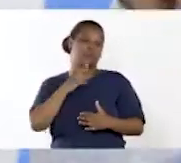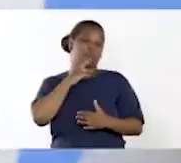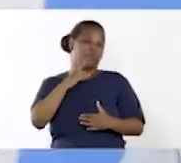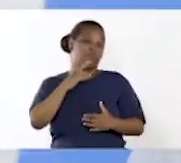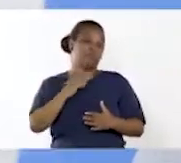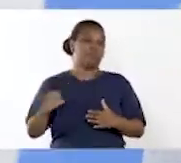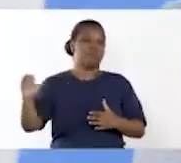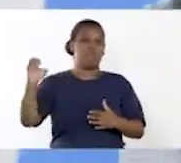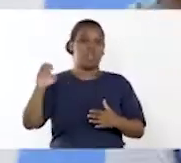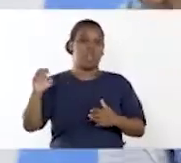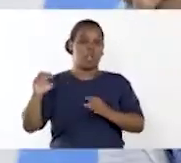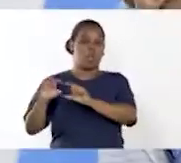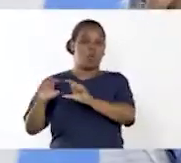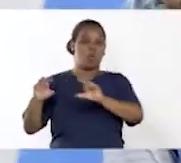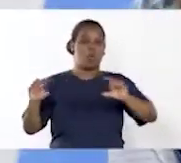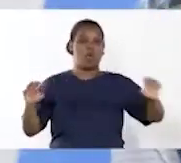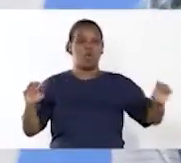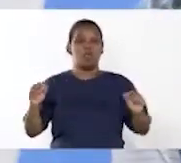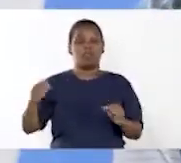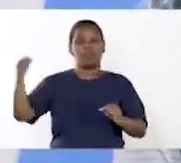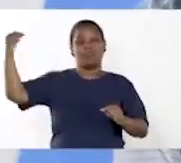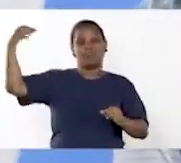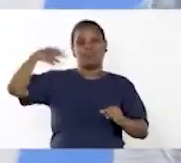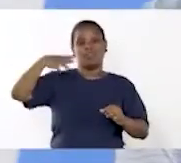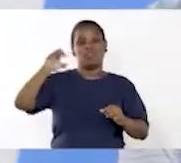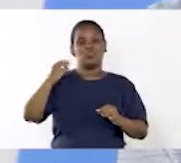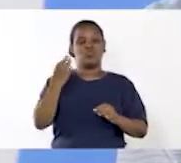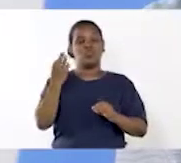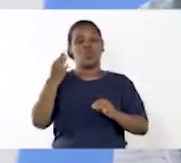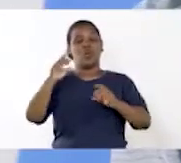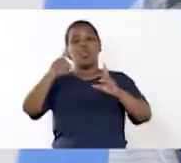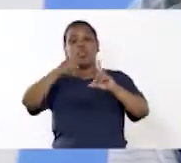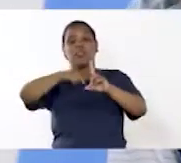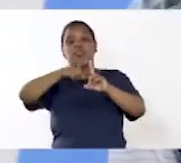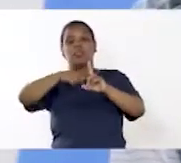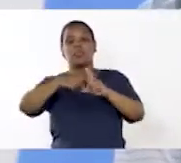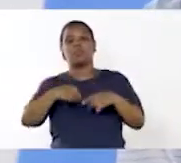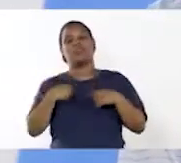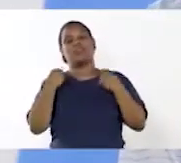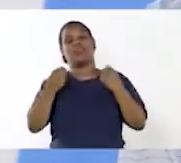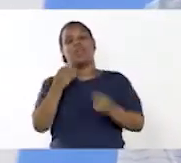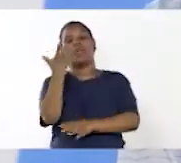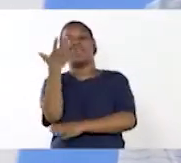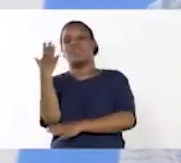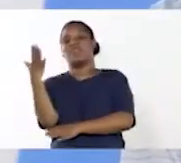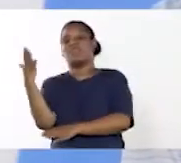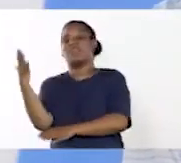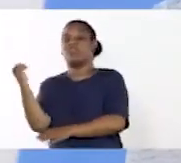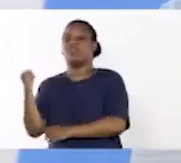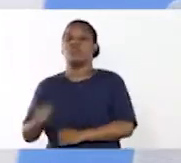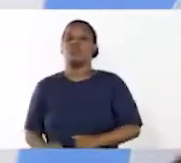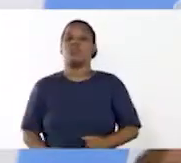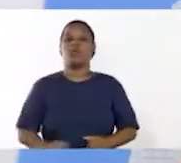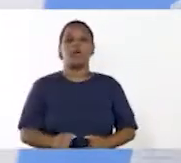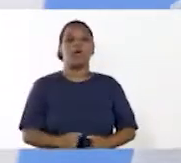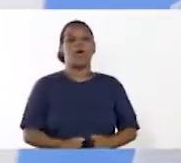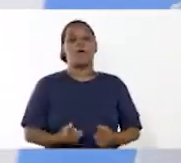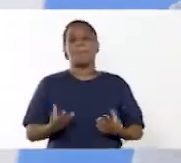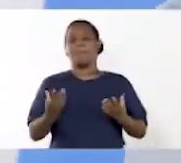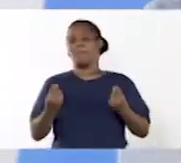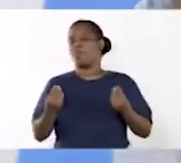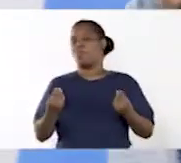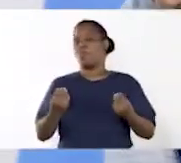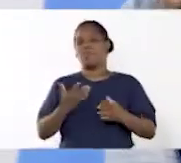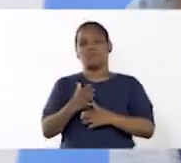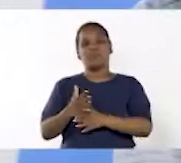de la incidencia de la radiación solar, de las temperaturas. Eso va a traer una vegetación, una flora muy abundante,